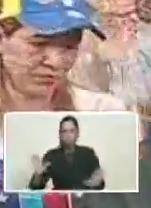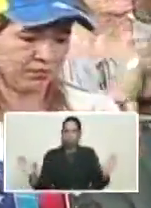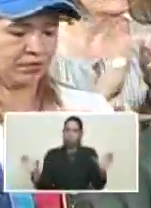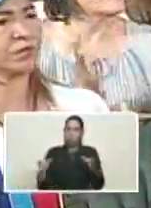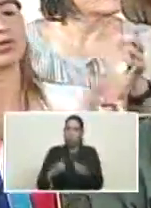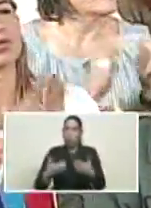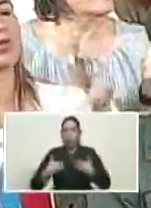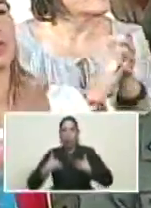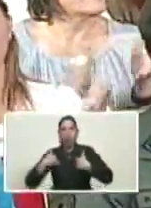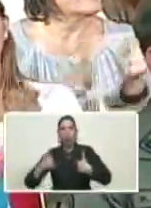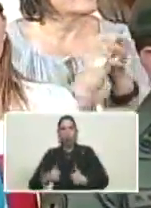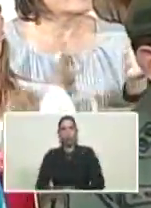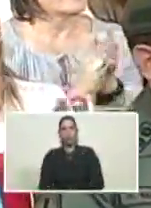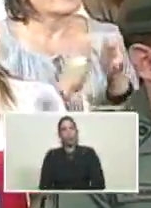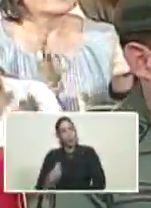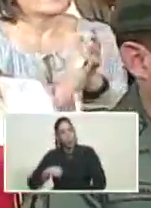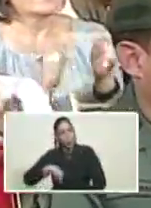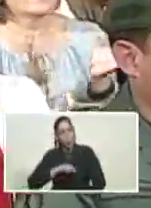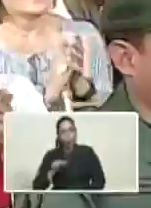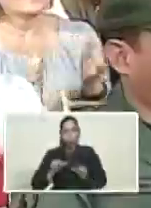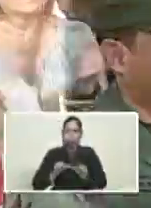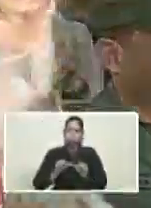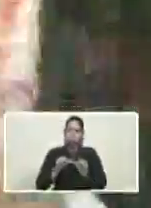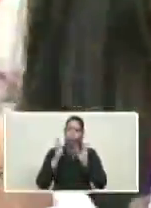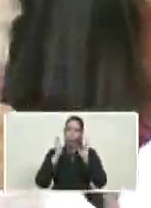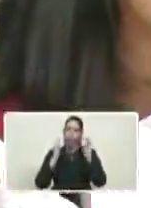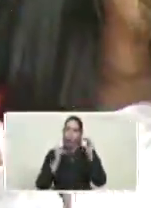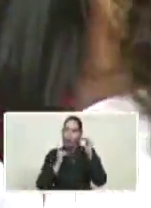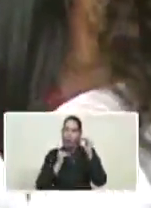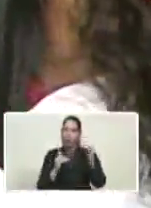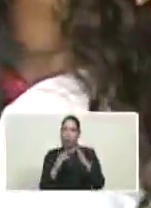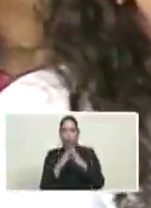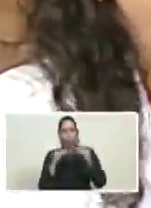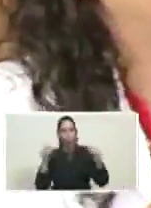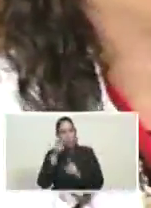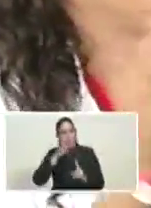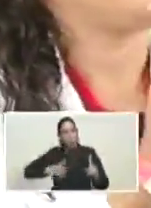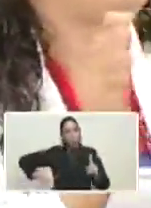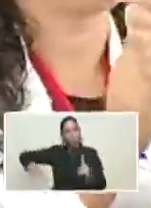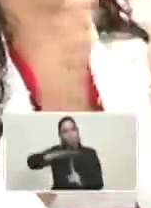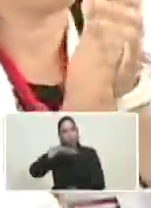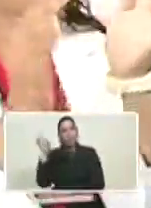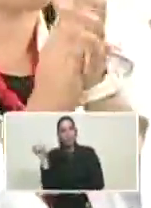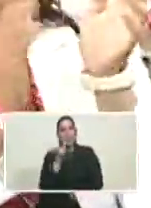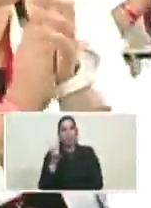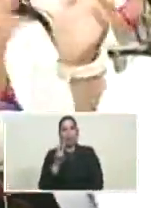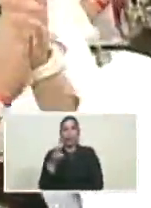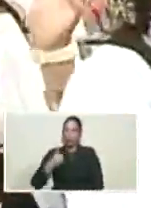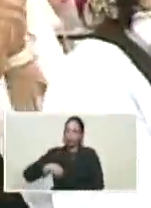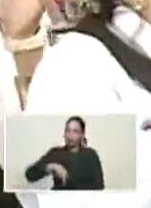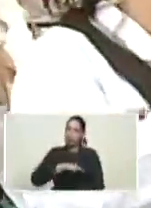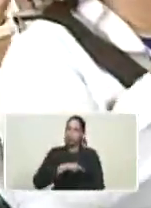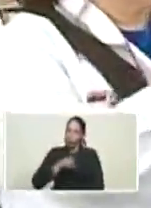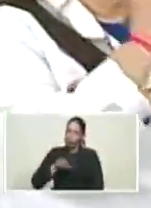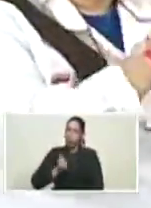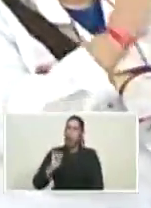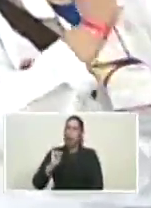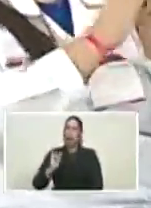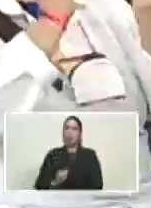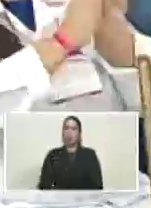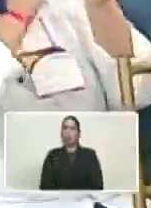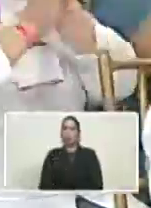salud. Vamos a seguir dando la atención que se merece el pueblo venezolano. Aquí estamos, presidente, a pesar de